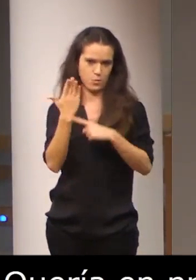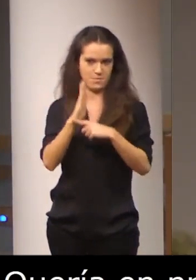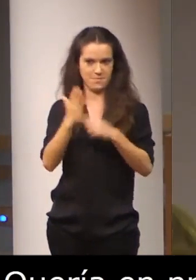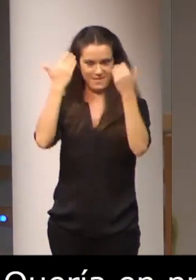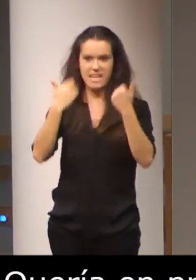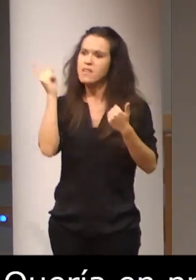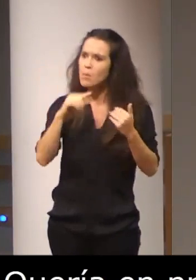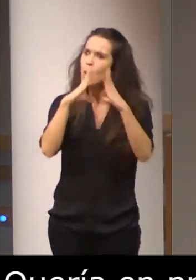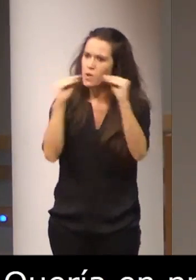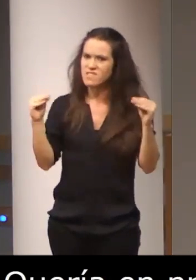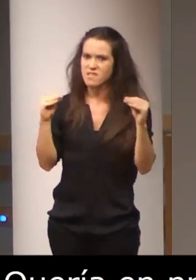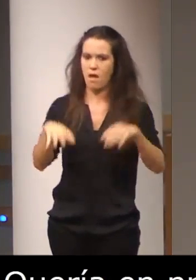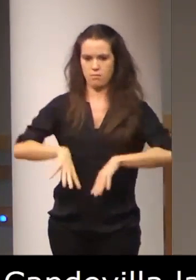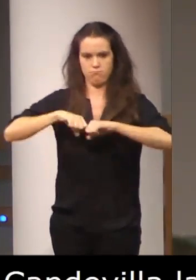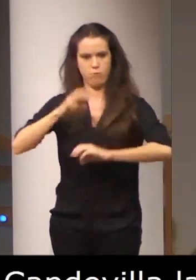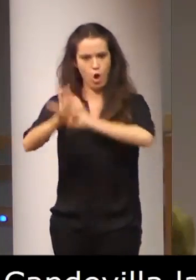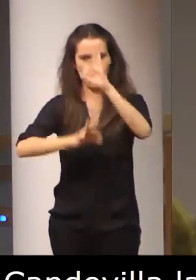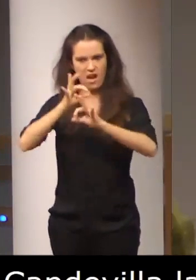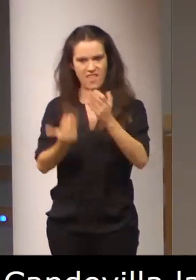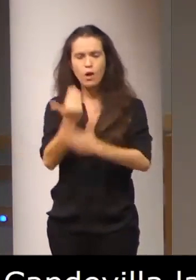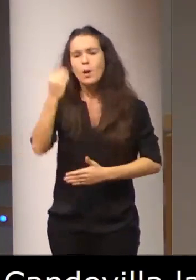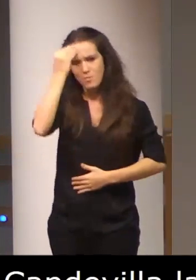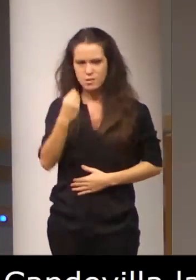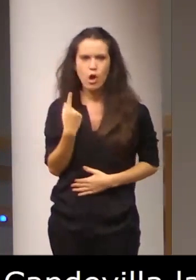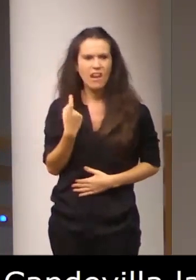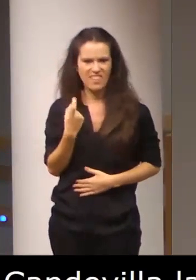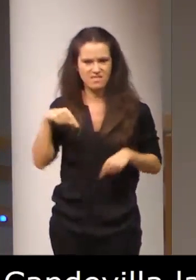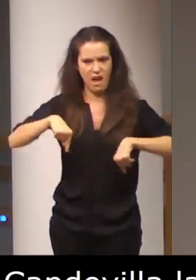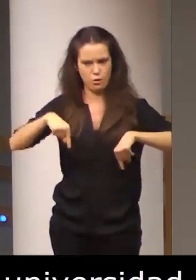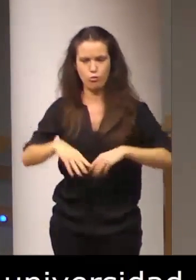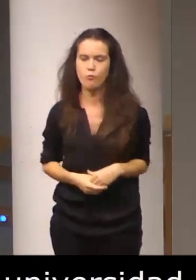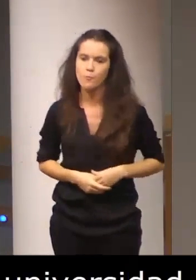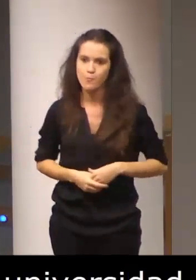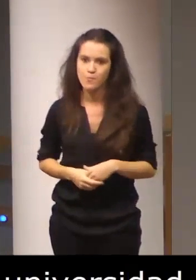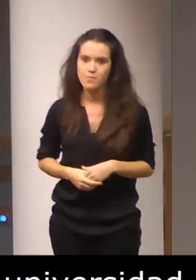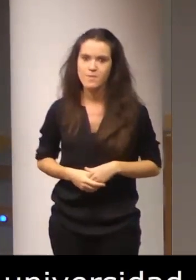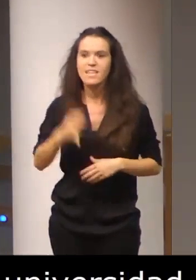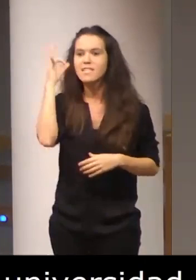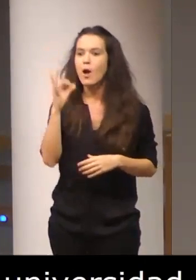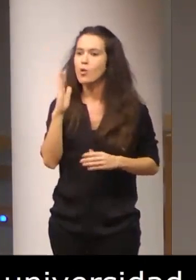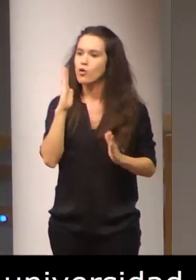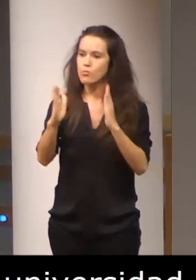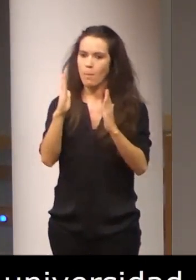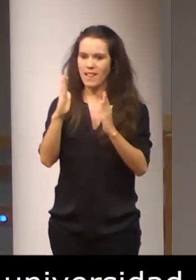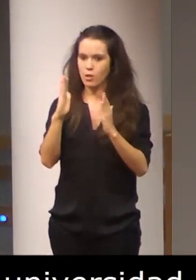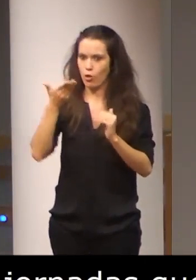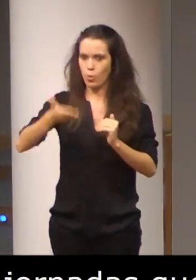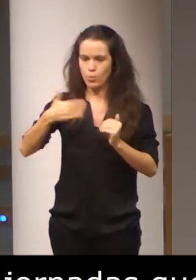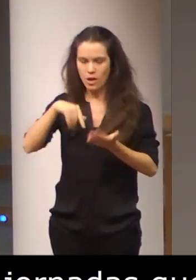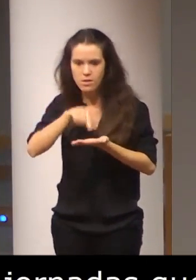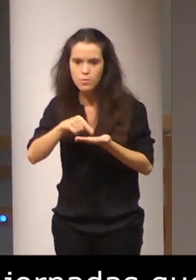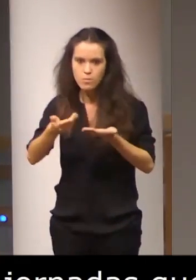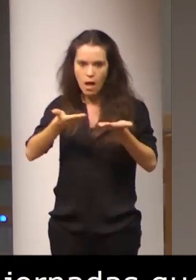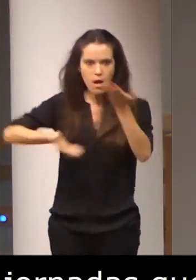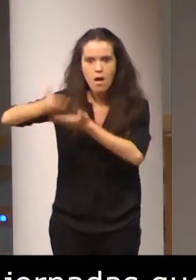haber organizado estas jornadas, que creo que son muy necesarias y creo que van a ser un punto y aparte ahora, a partir de ahora,